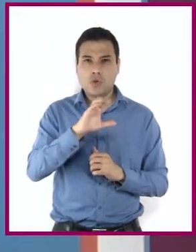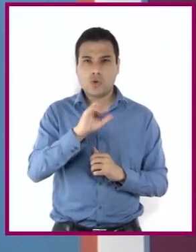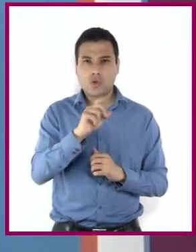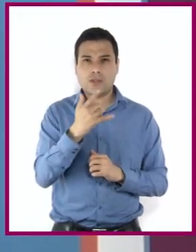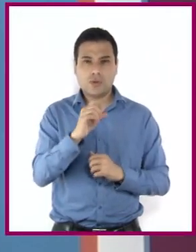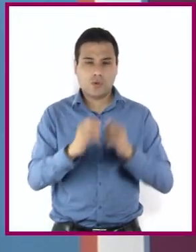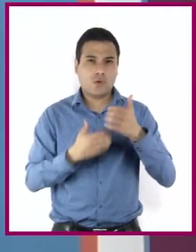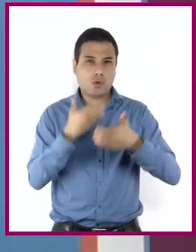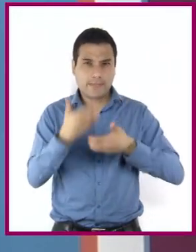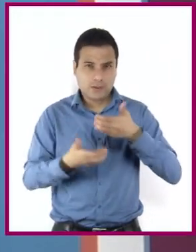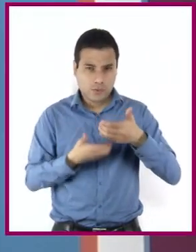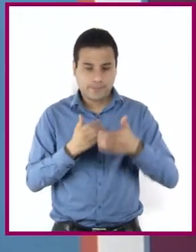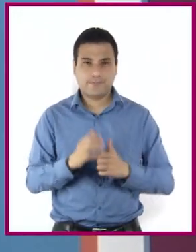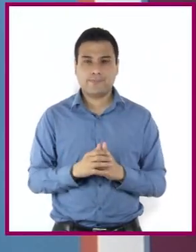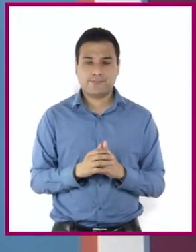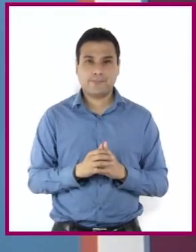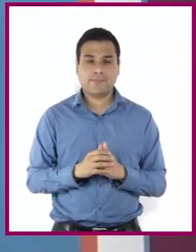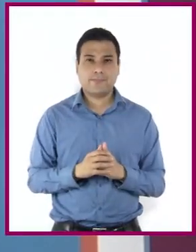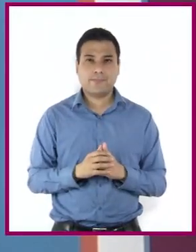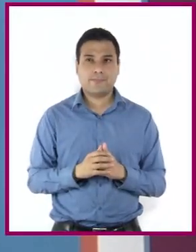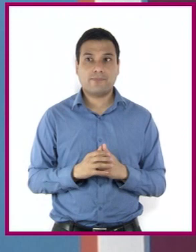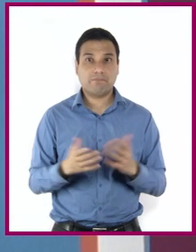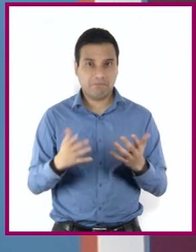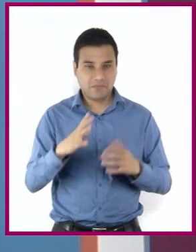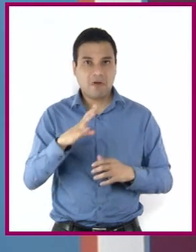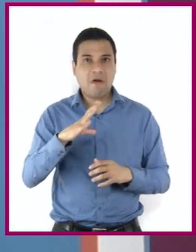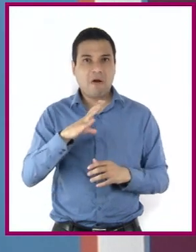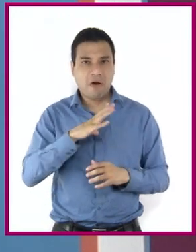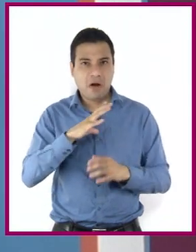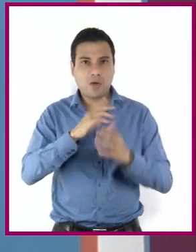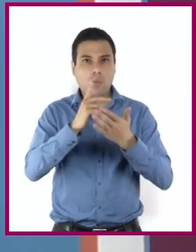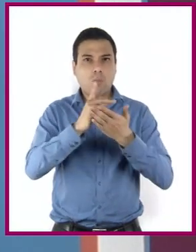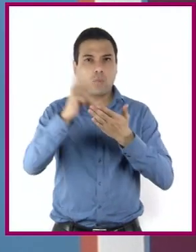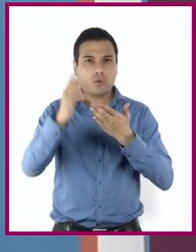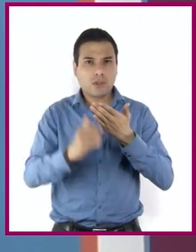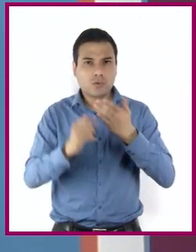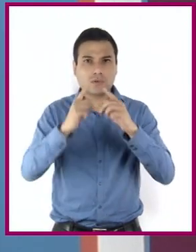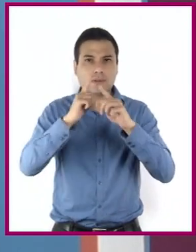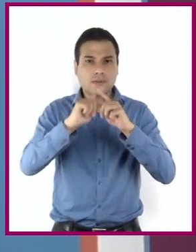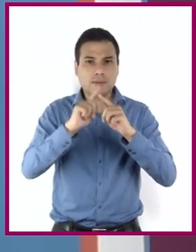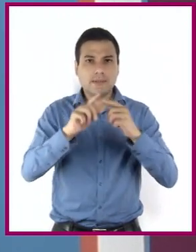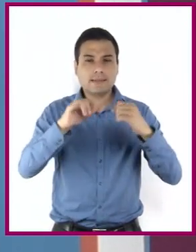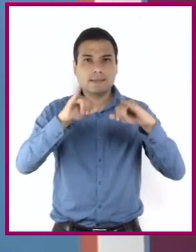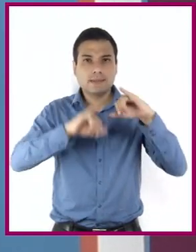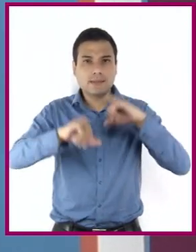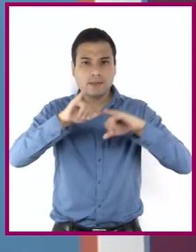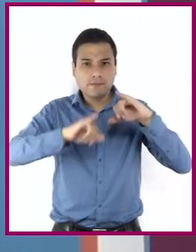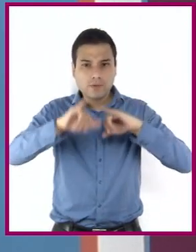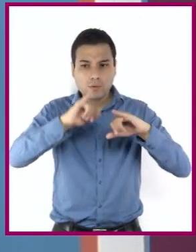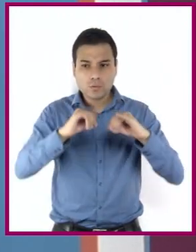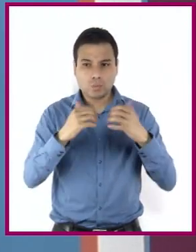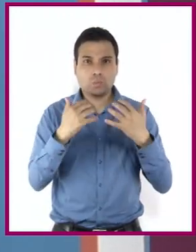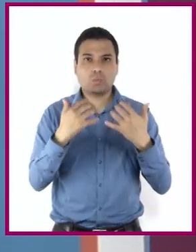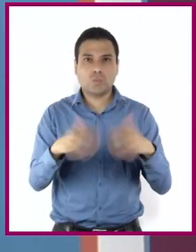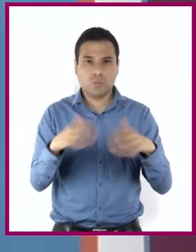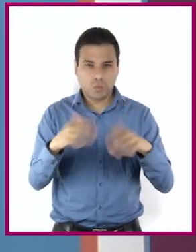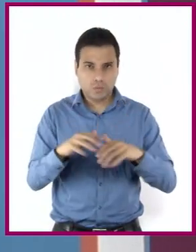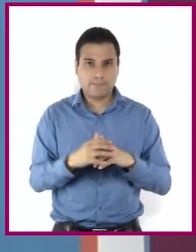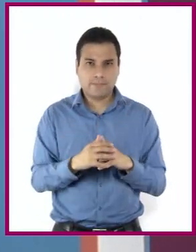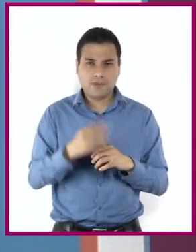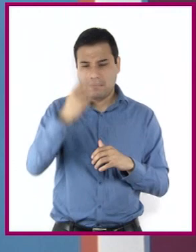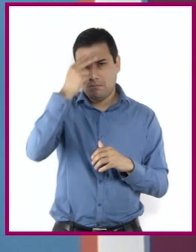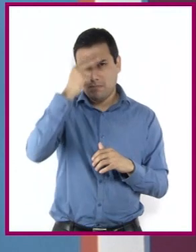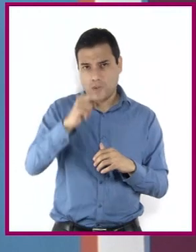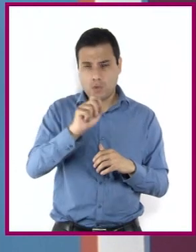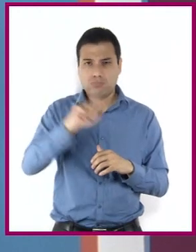Lares. Además de numerosos proyectos de carácter científico, en los que tuvieron participación mexicanos